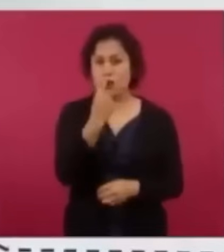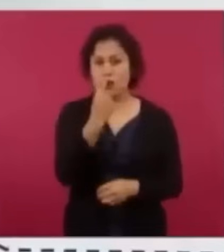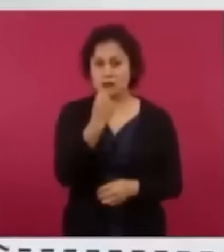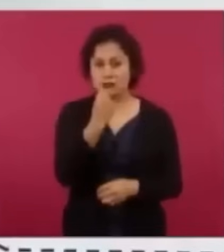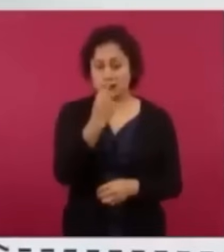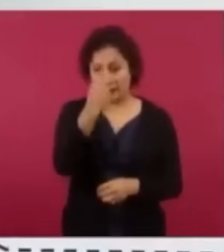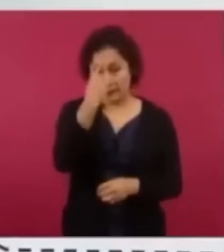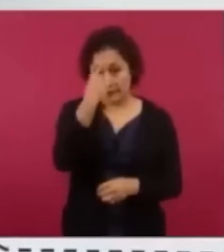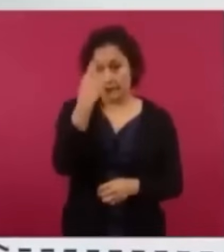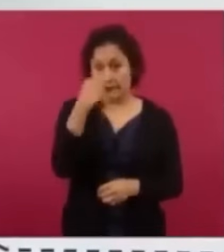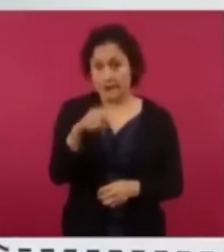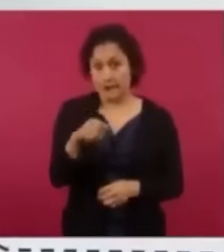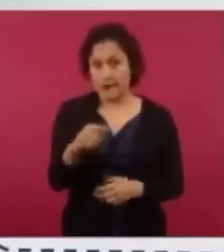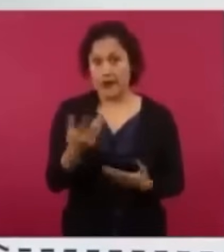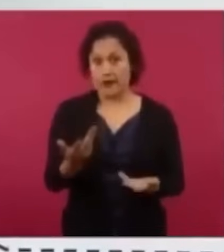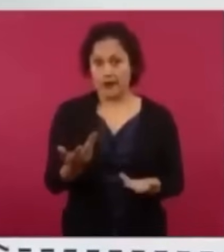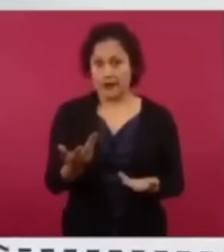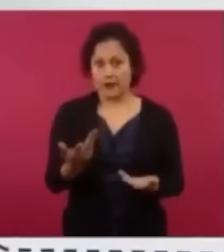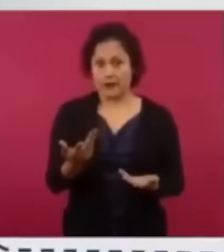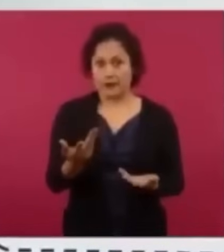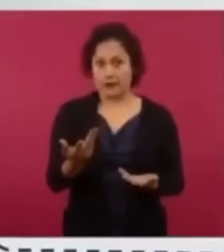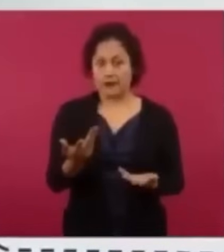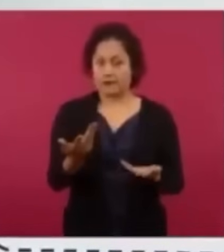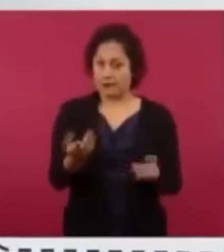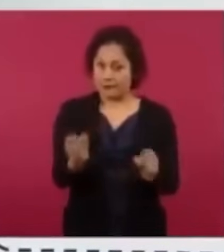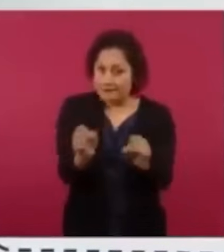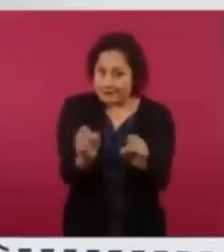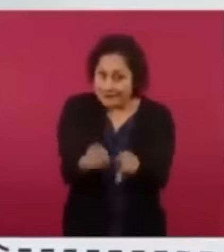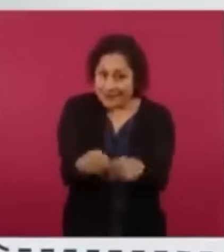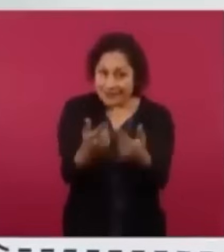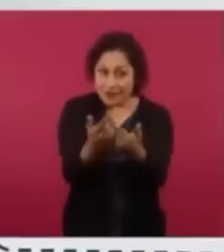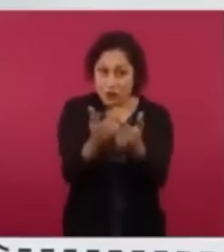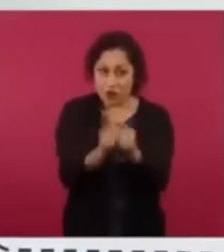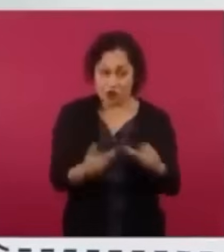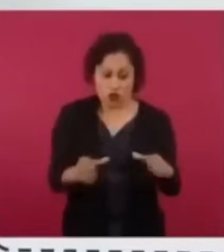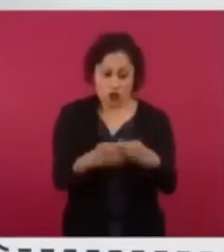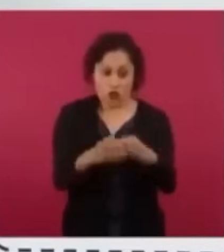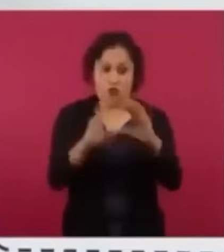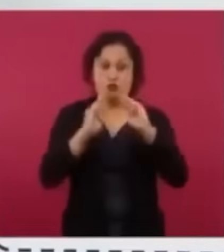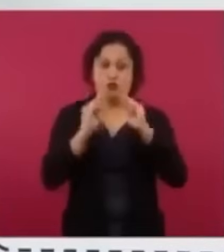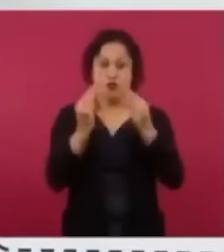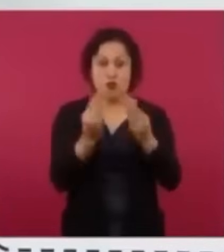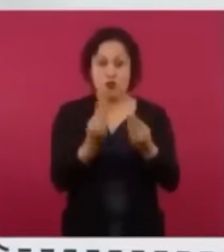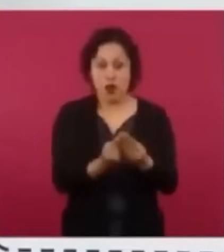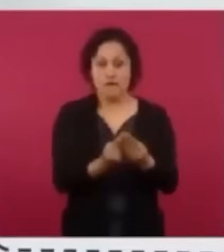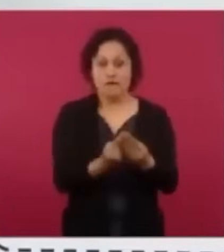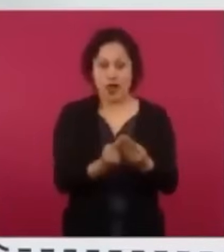Para, o sea, los miembros de la delincuencia, de un grupo, para